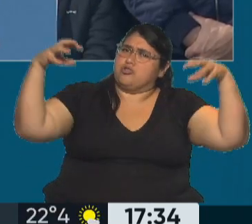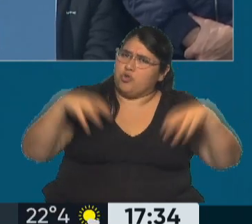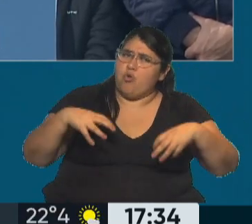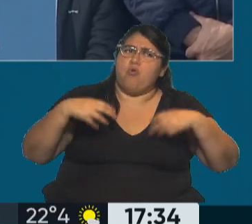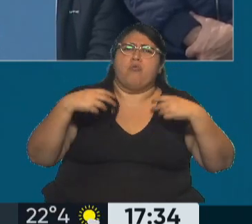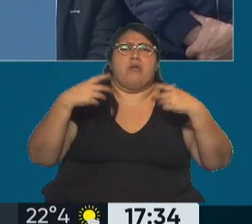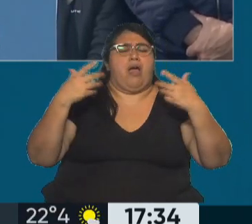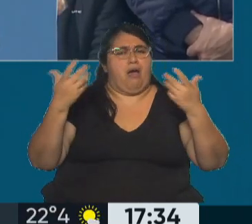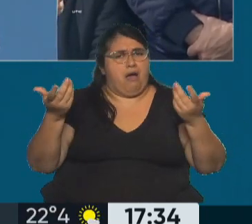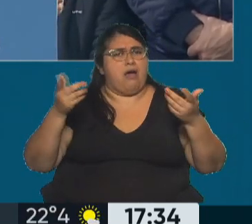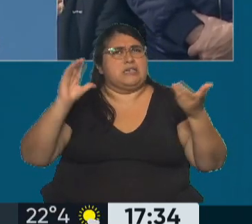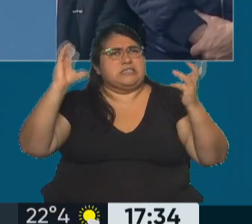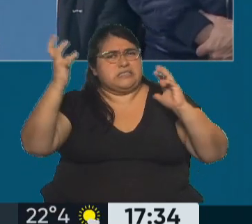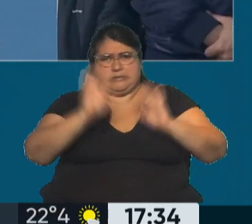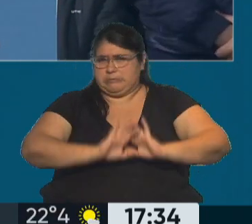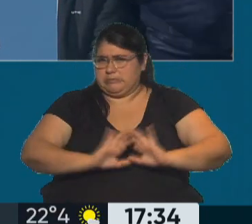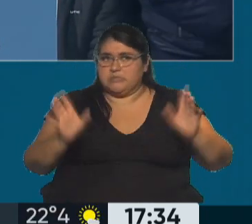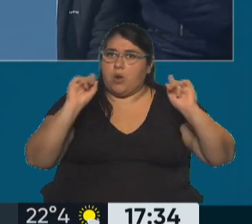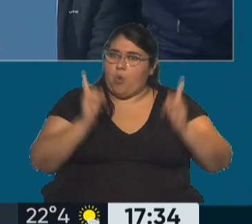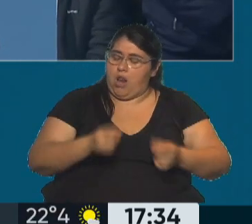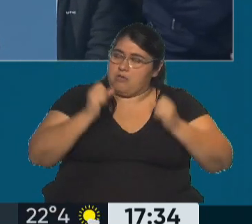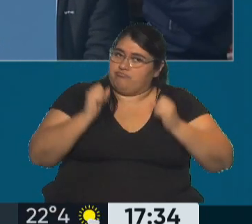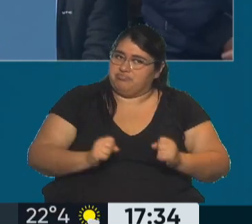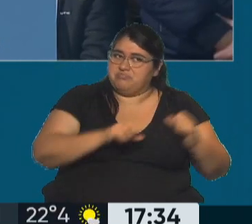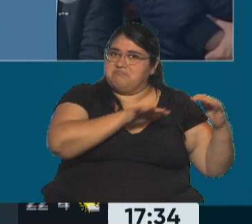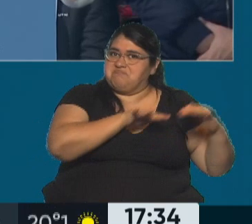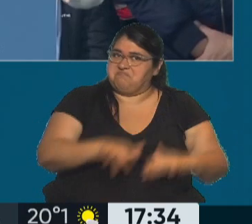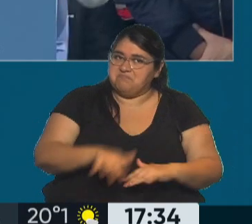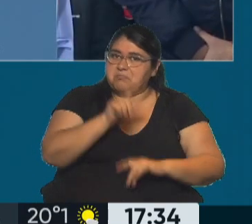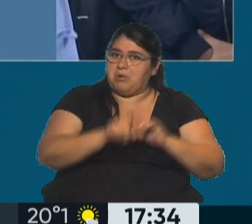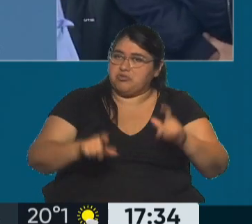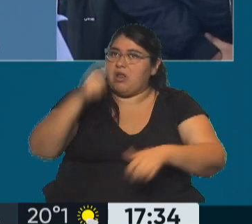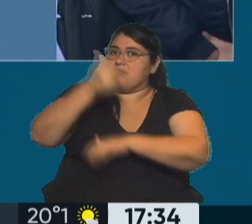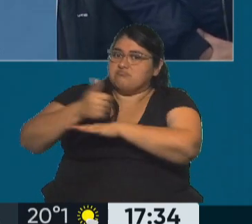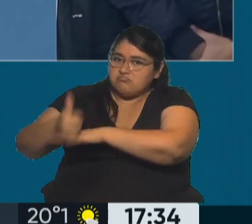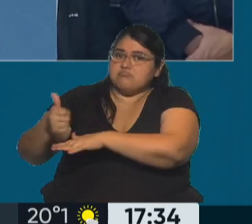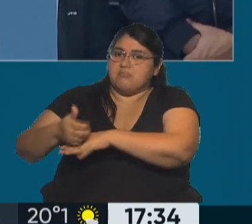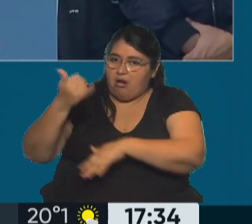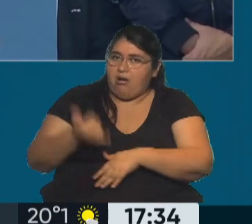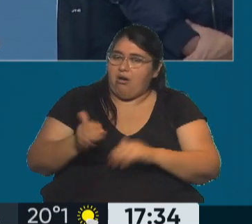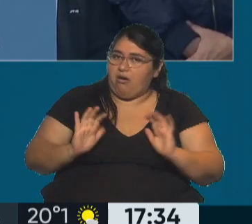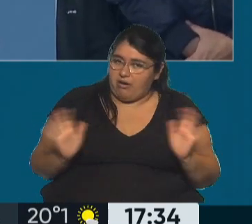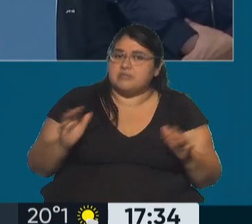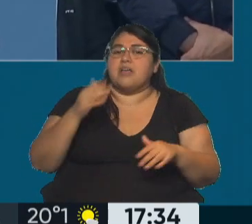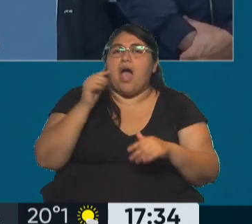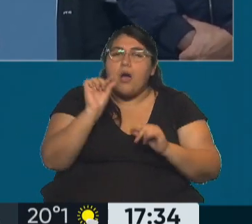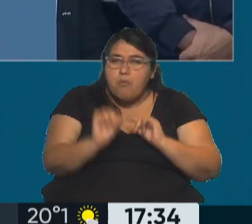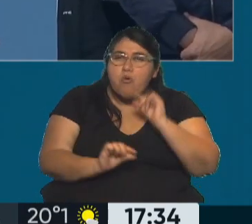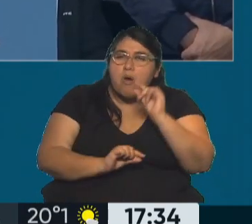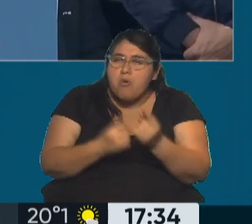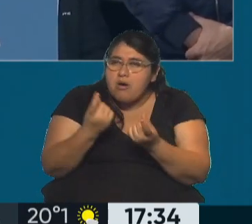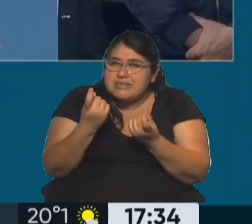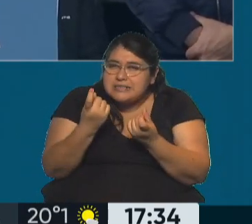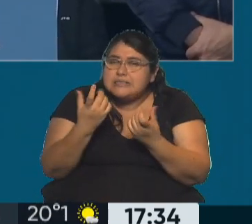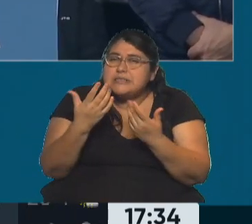pesar del mal tiempo, igual así todo, la gente y la dirigencia estaba ahí presente, y después podemos empezar a desmenuzar, si queremos,